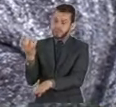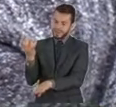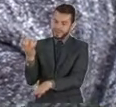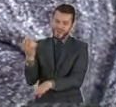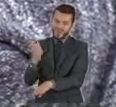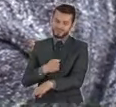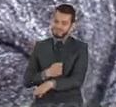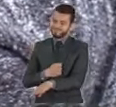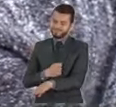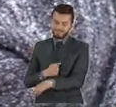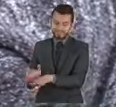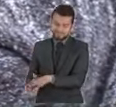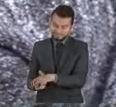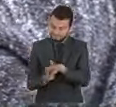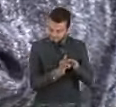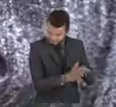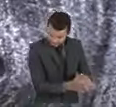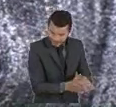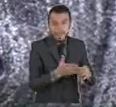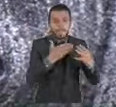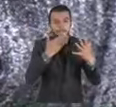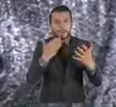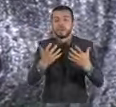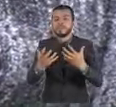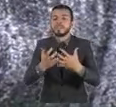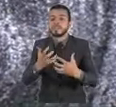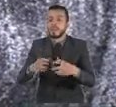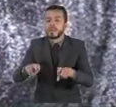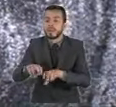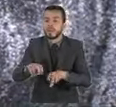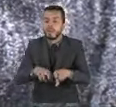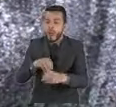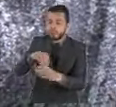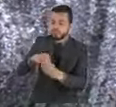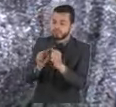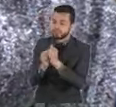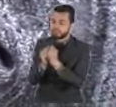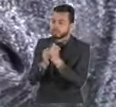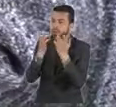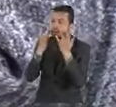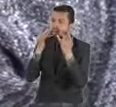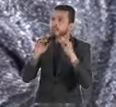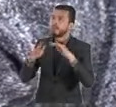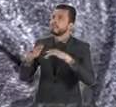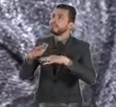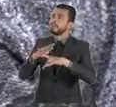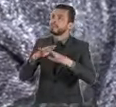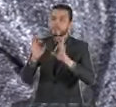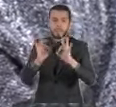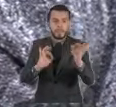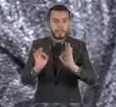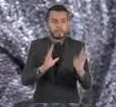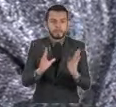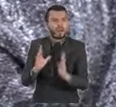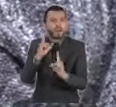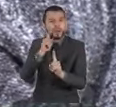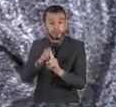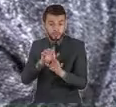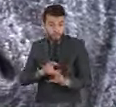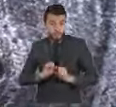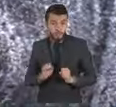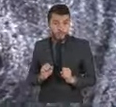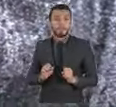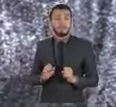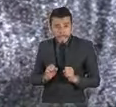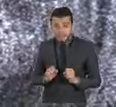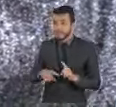transporte público, limpio y organizado para toda la región metropolitana.